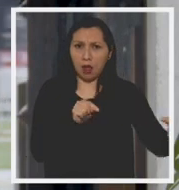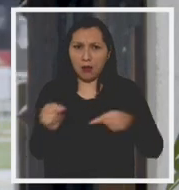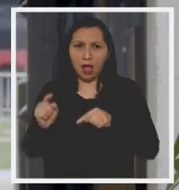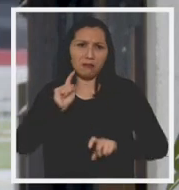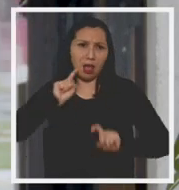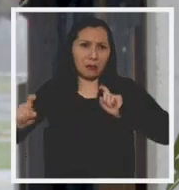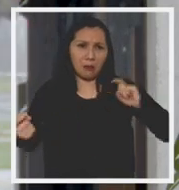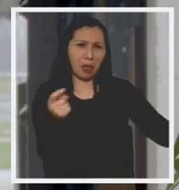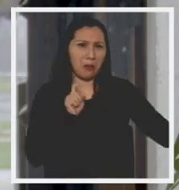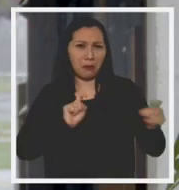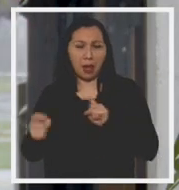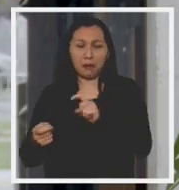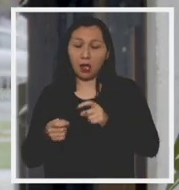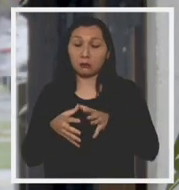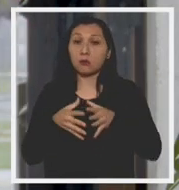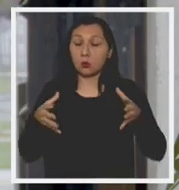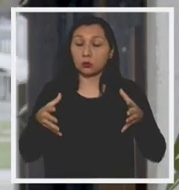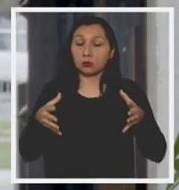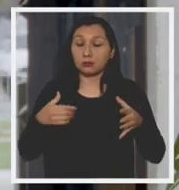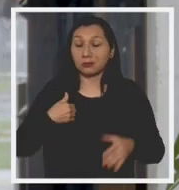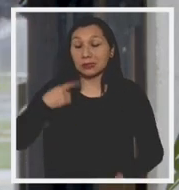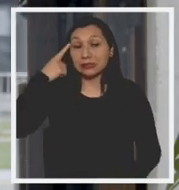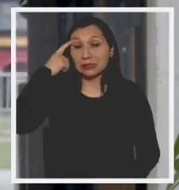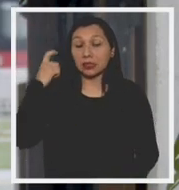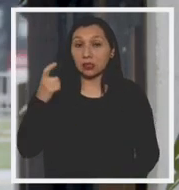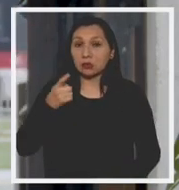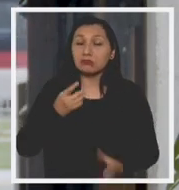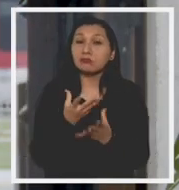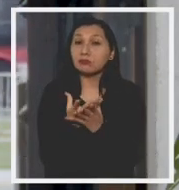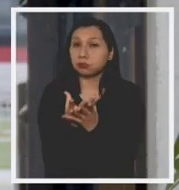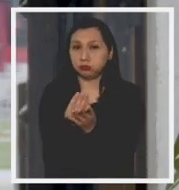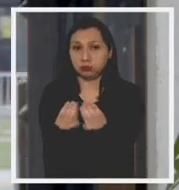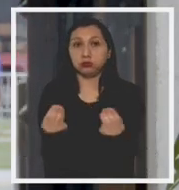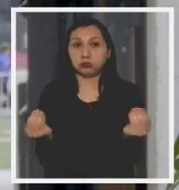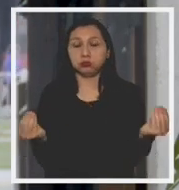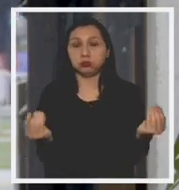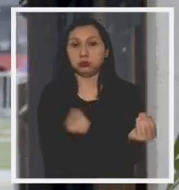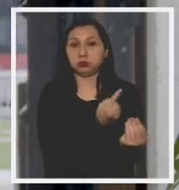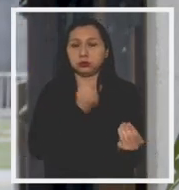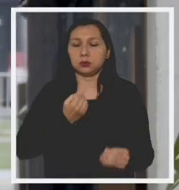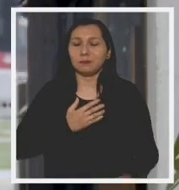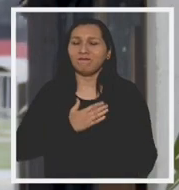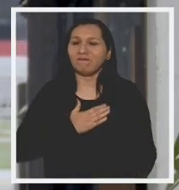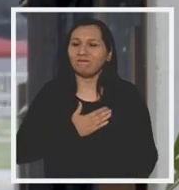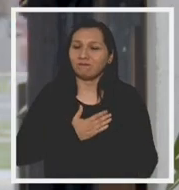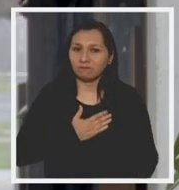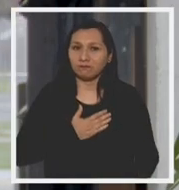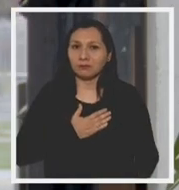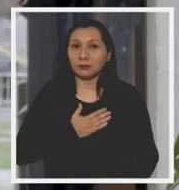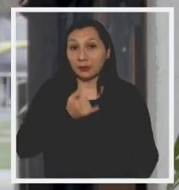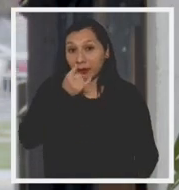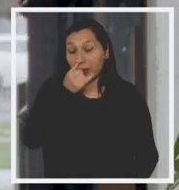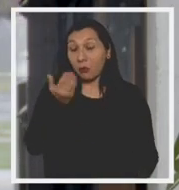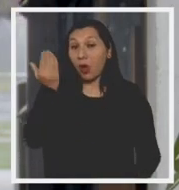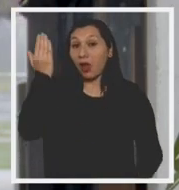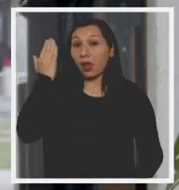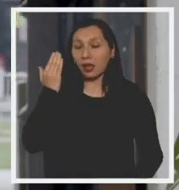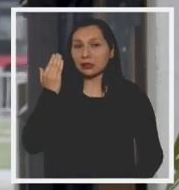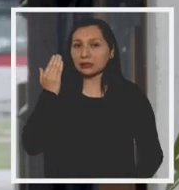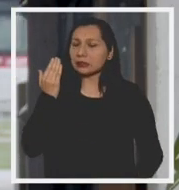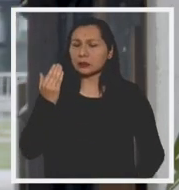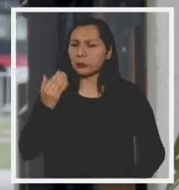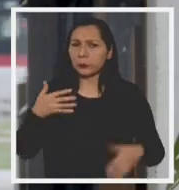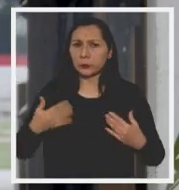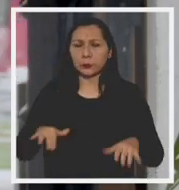otros y creo que somos muchos los que sentimos que en ese periodo las cosas llegaron